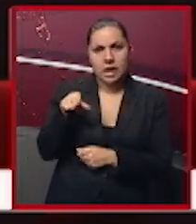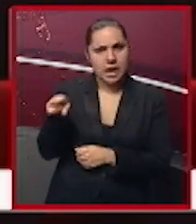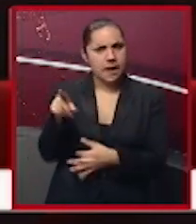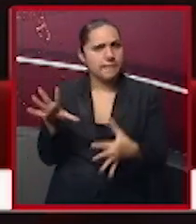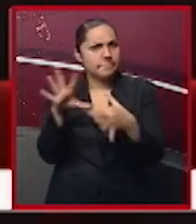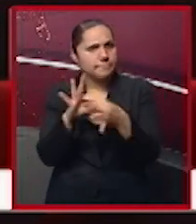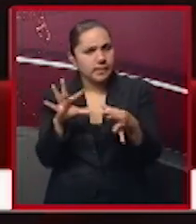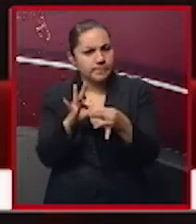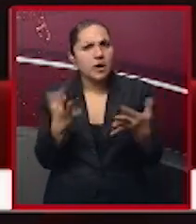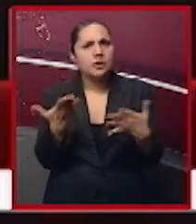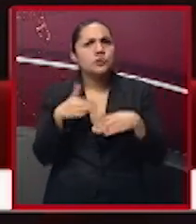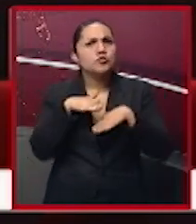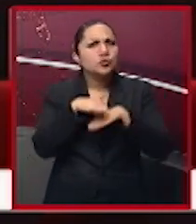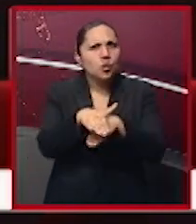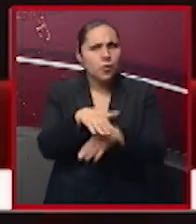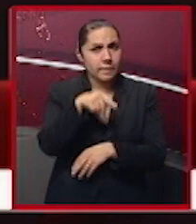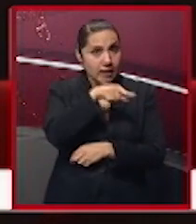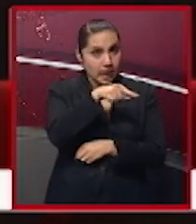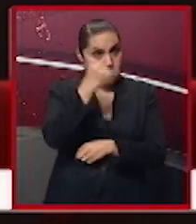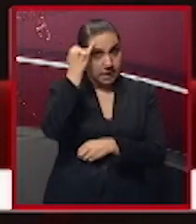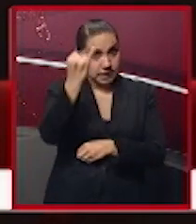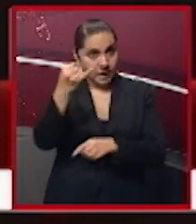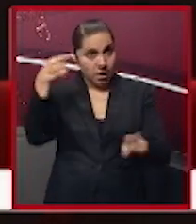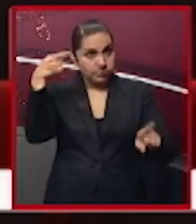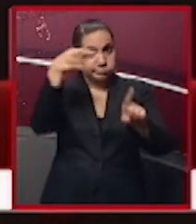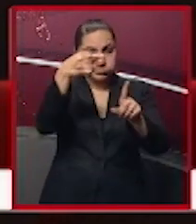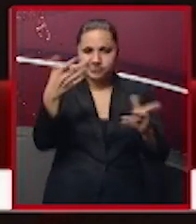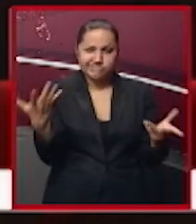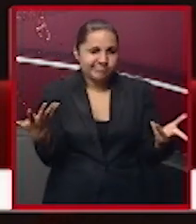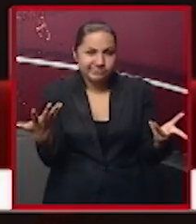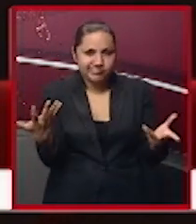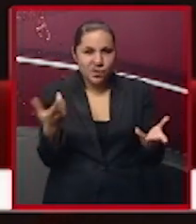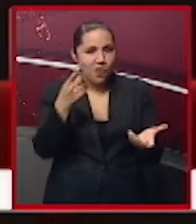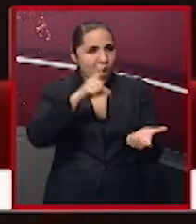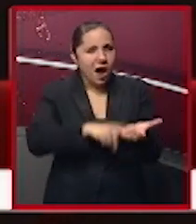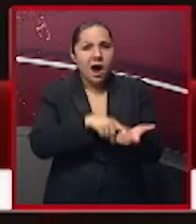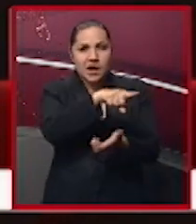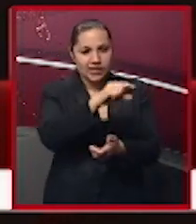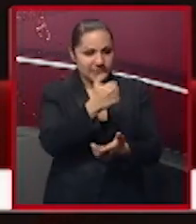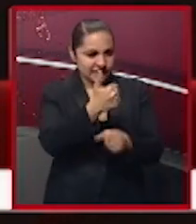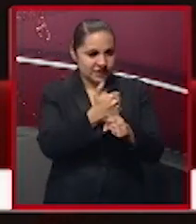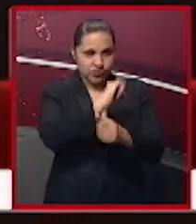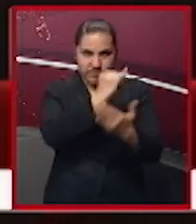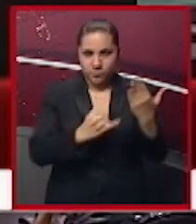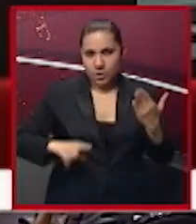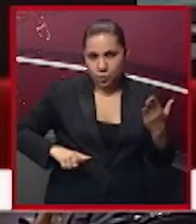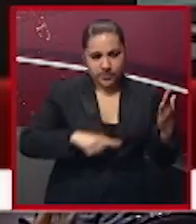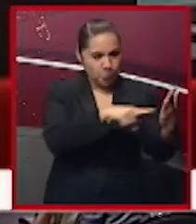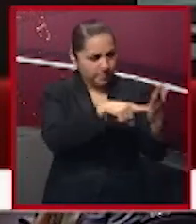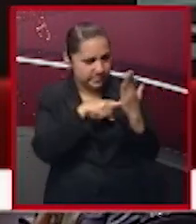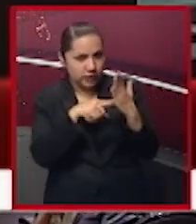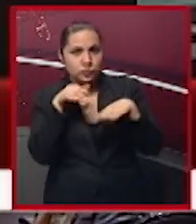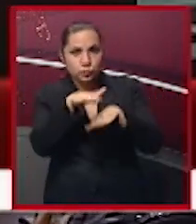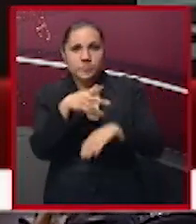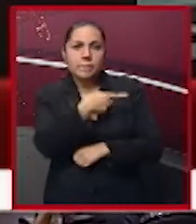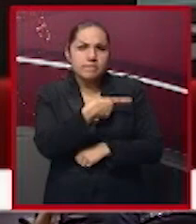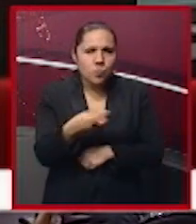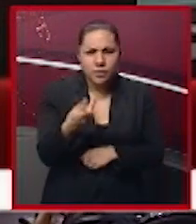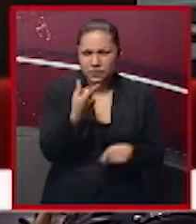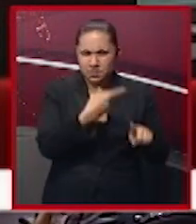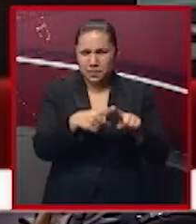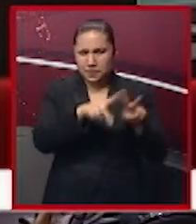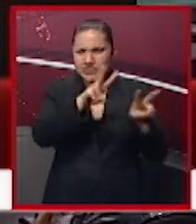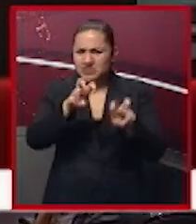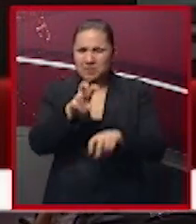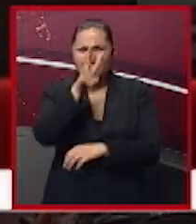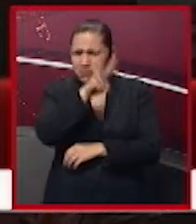indicó que se presume en el sexto informe los logros en desarrollo social, combate a la pobreza, entre otros temas, pero que no